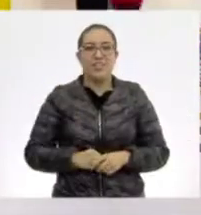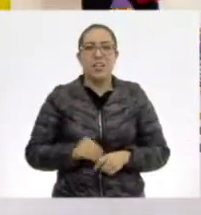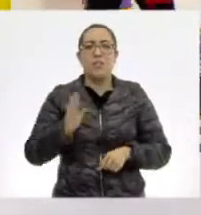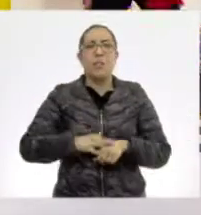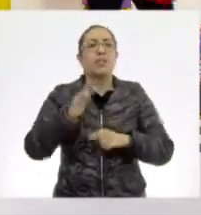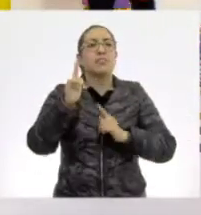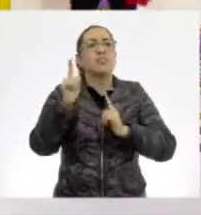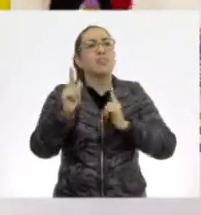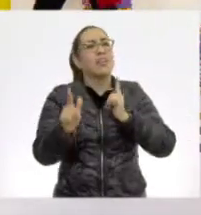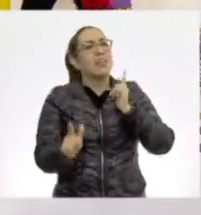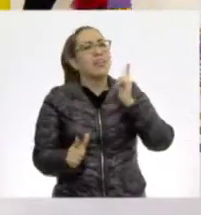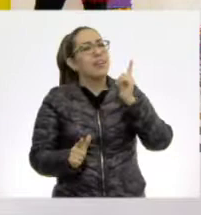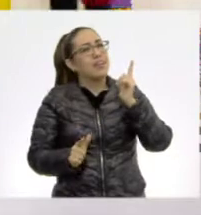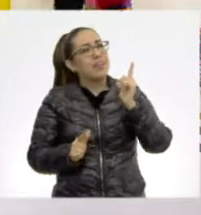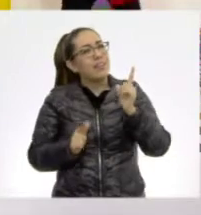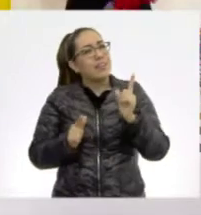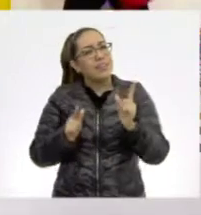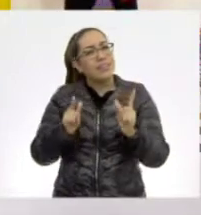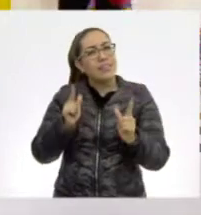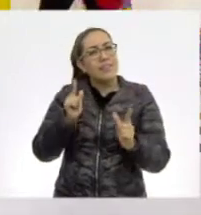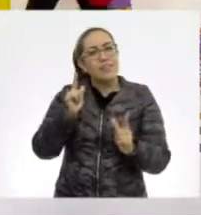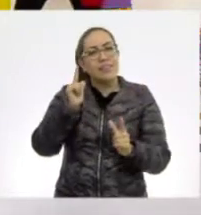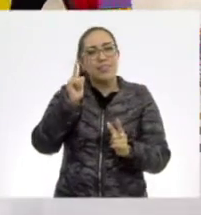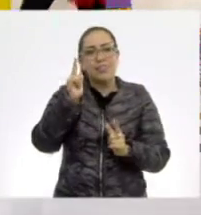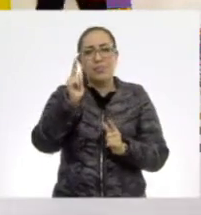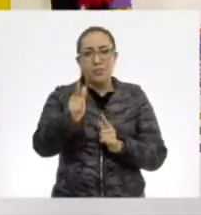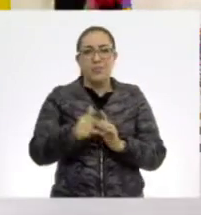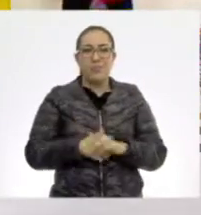Ahora más lento. Más lento.